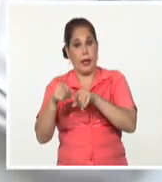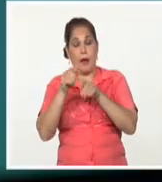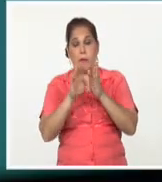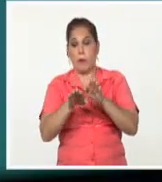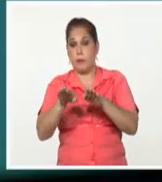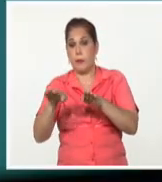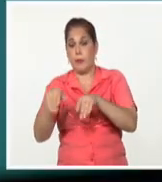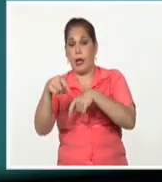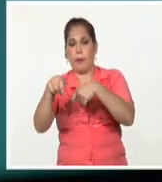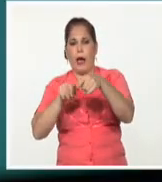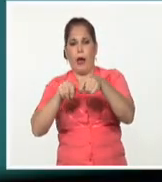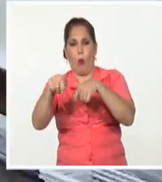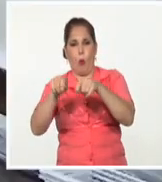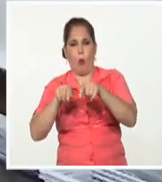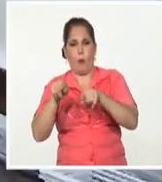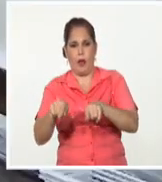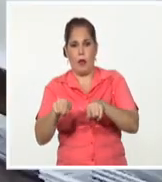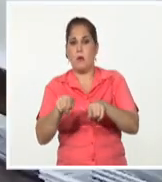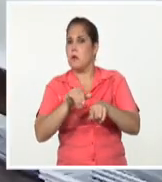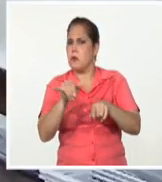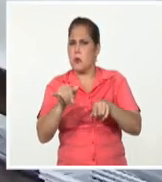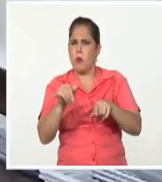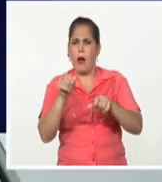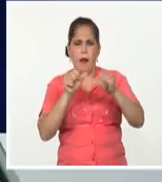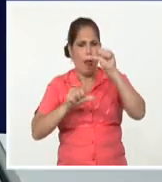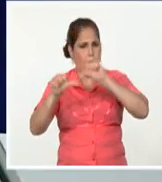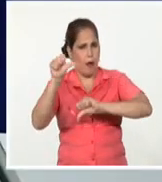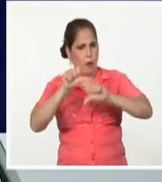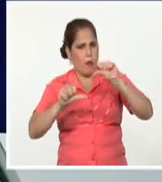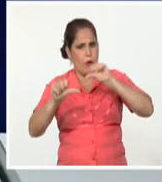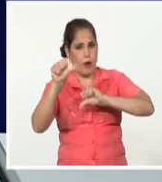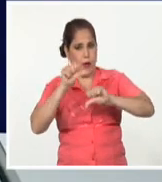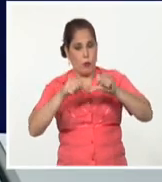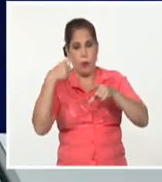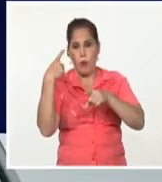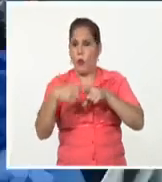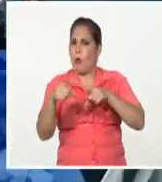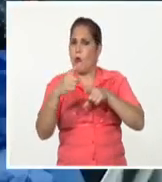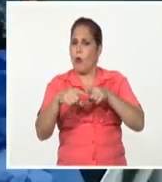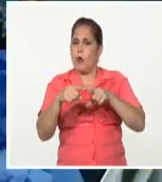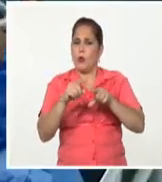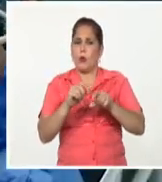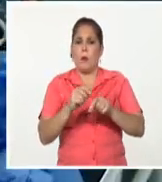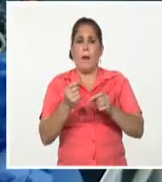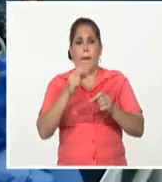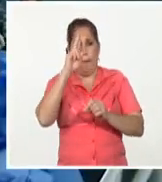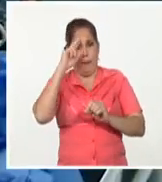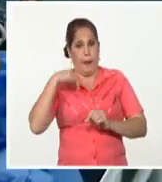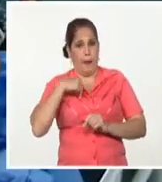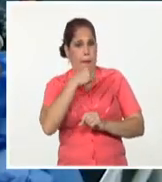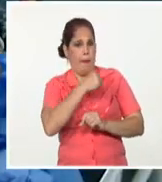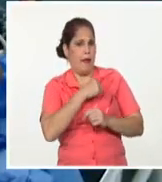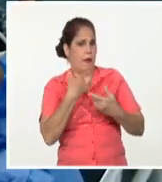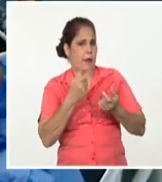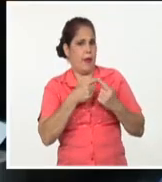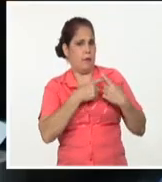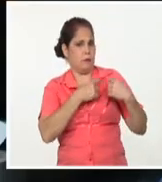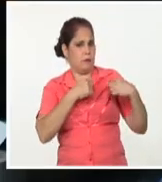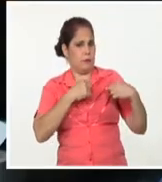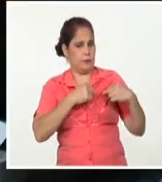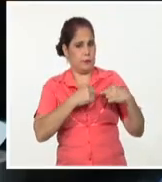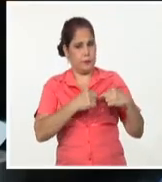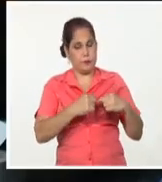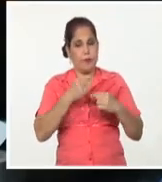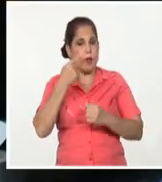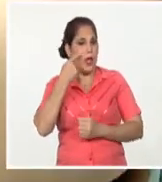Laboratorio clínico y de sistema ultramicroanalítico SUMA, así como consultas especializadas de cardiología y oftalmología,